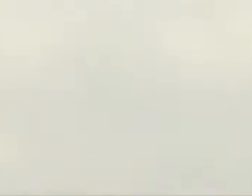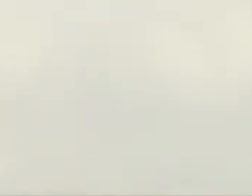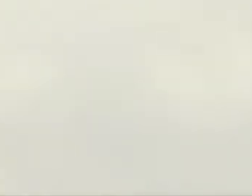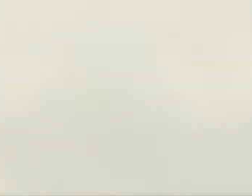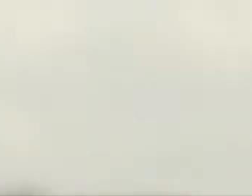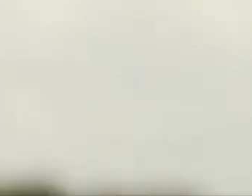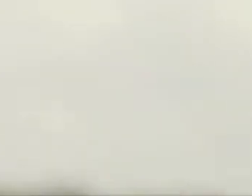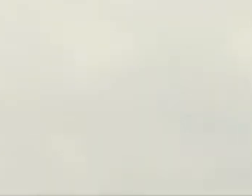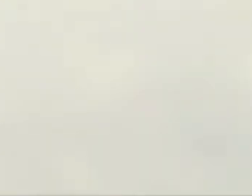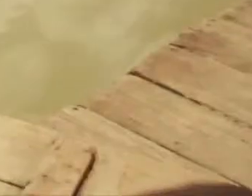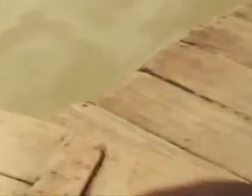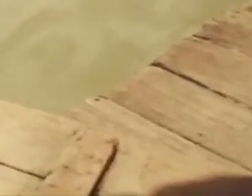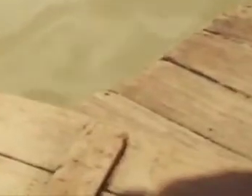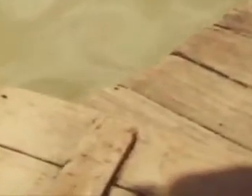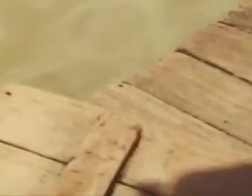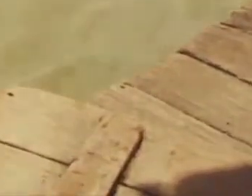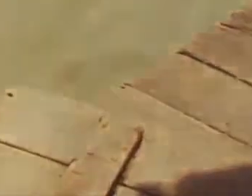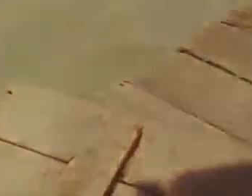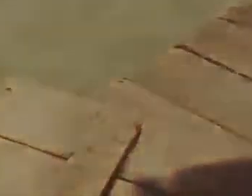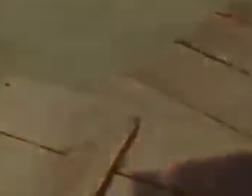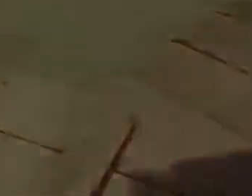futuro, nosotros no vamos a existir.